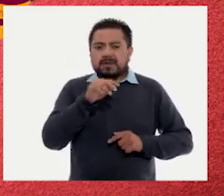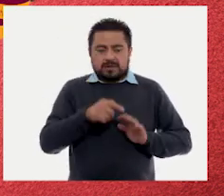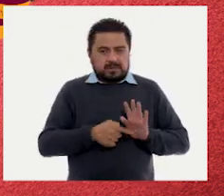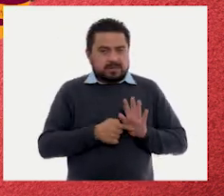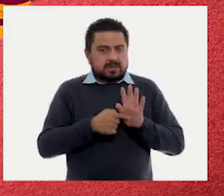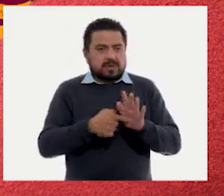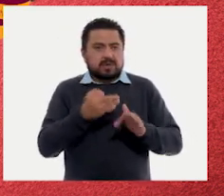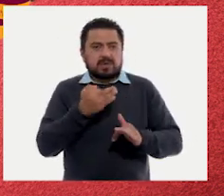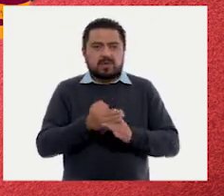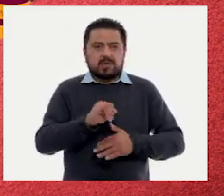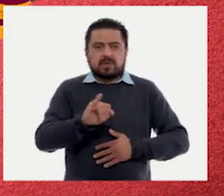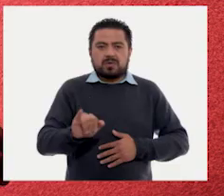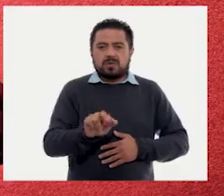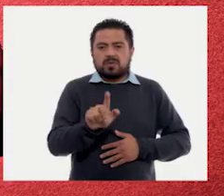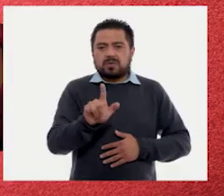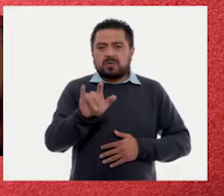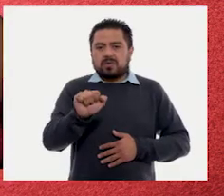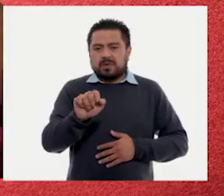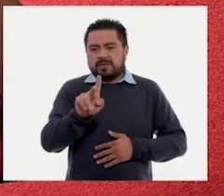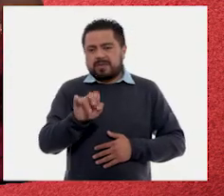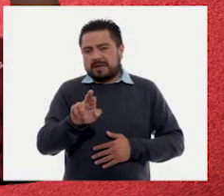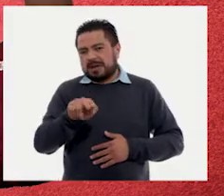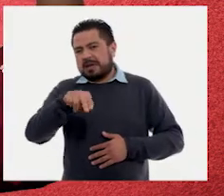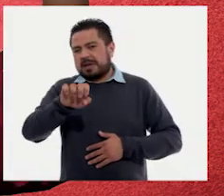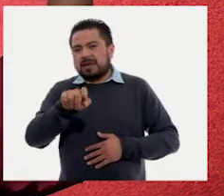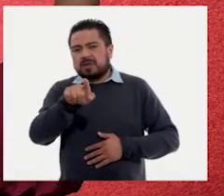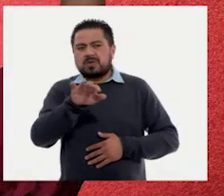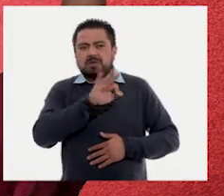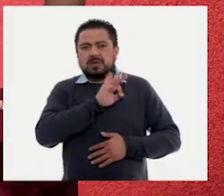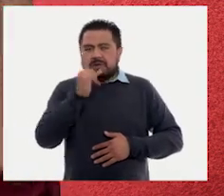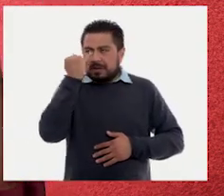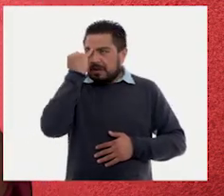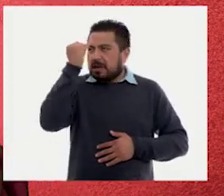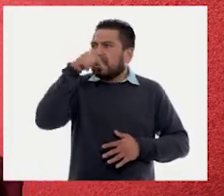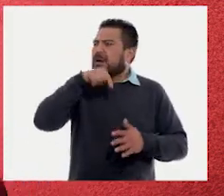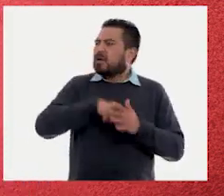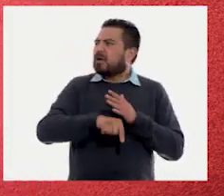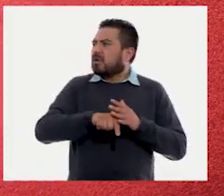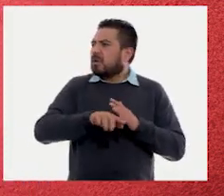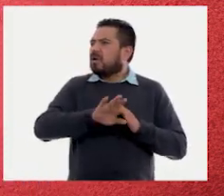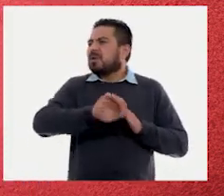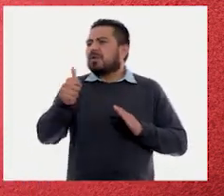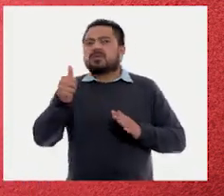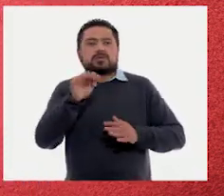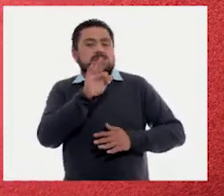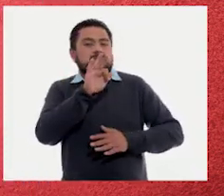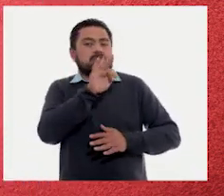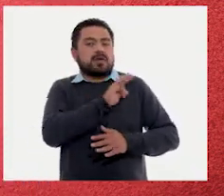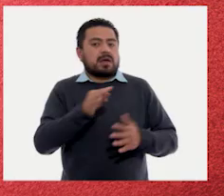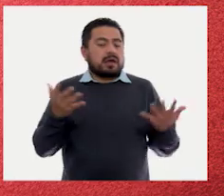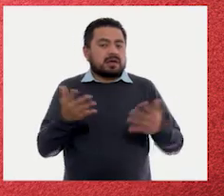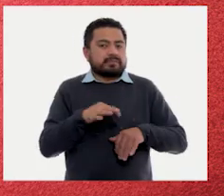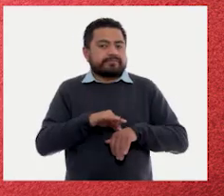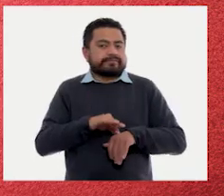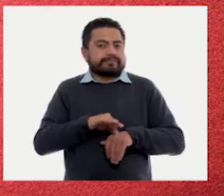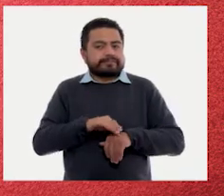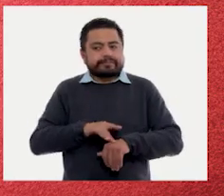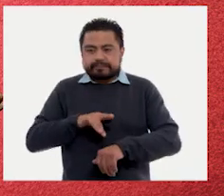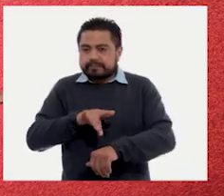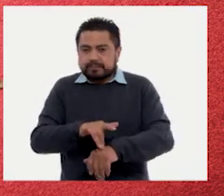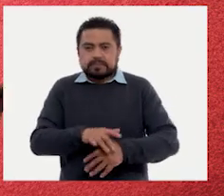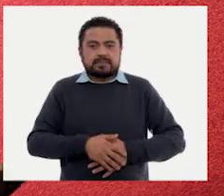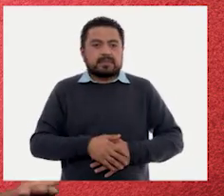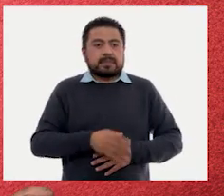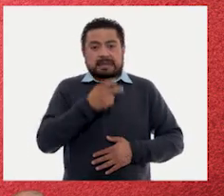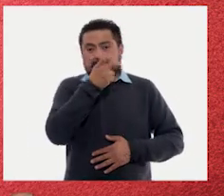presento a Julio Verne. Todo lo que uno puede imaginar, otros podrán hacerlo realidad.